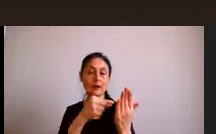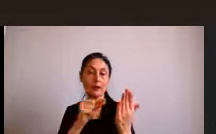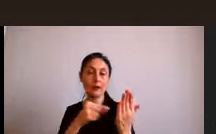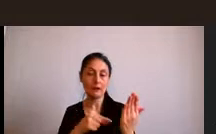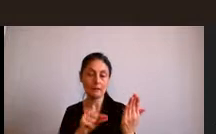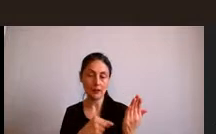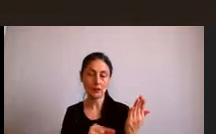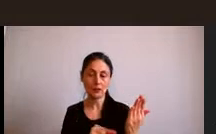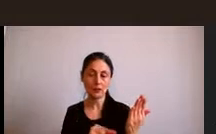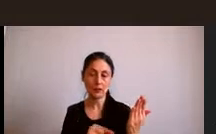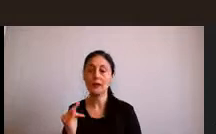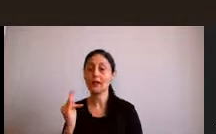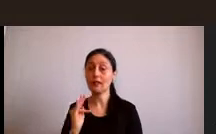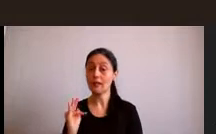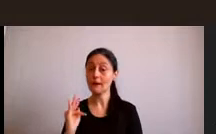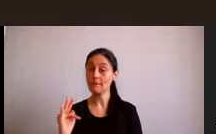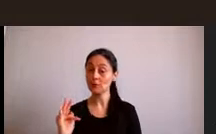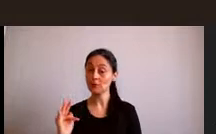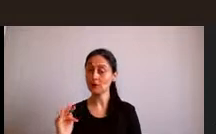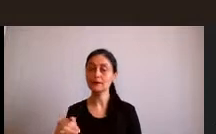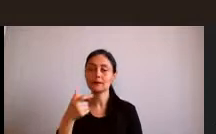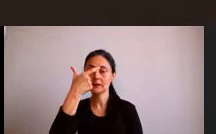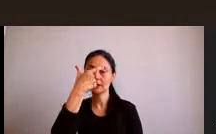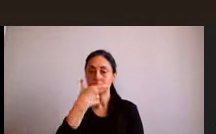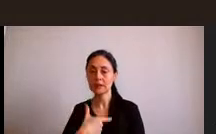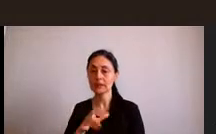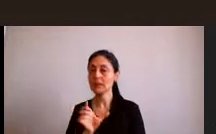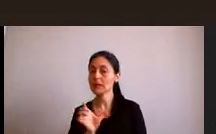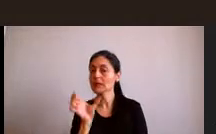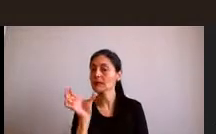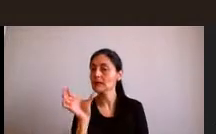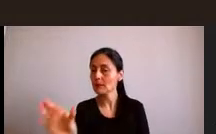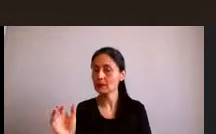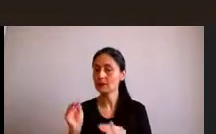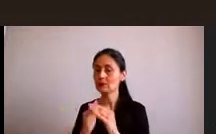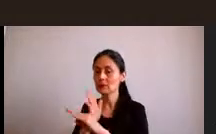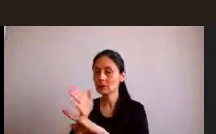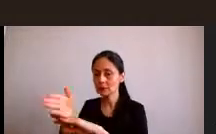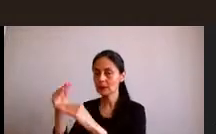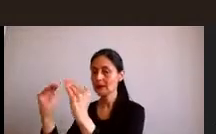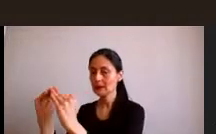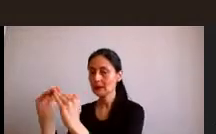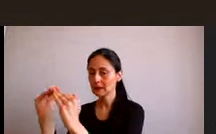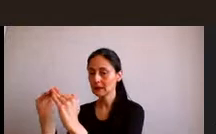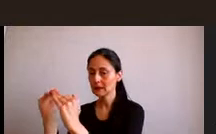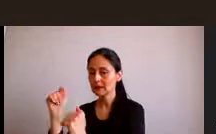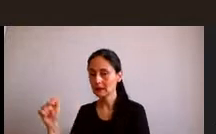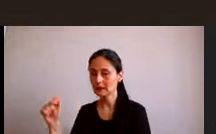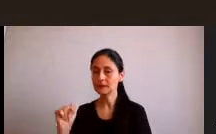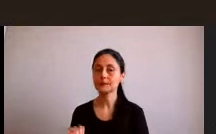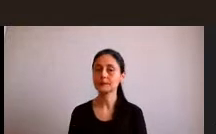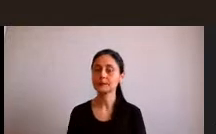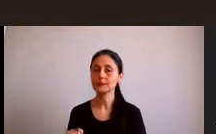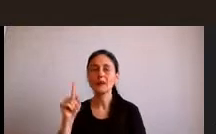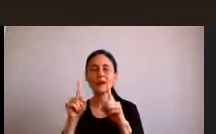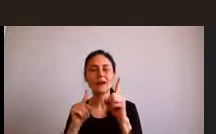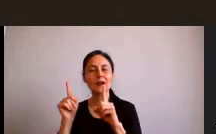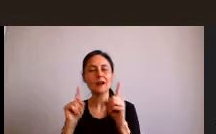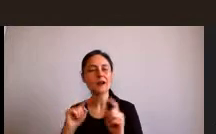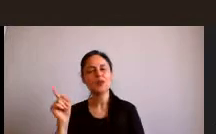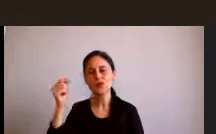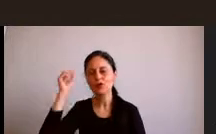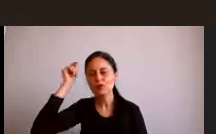independientes son las personas al irse a su casa, ¿ya? Esto a lo mejor todavía no todos conocen estas siglas, pero FIM es una